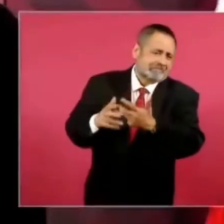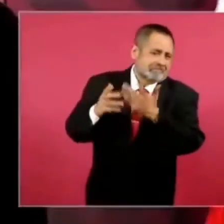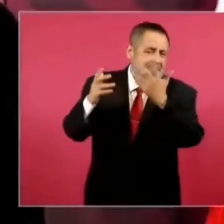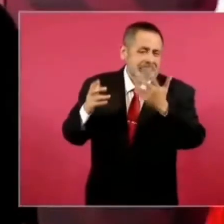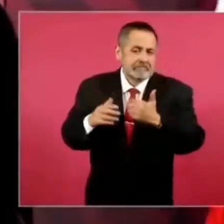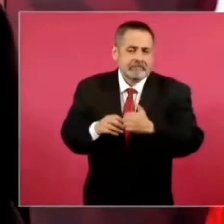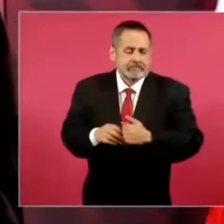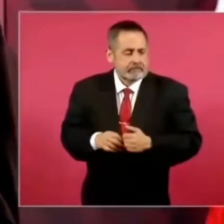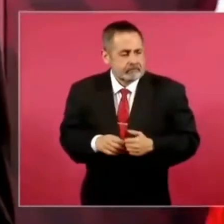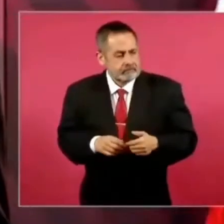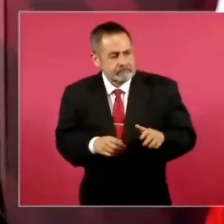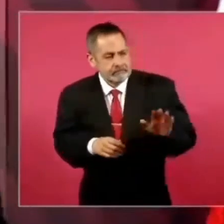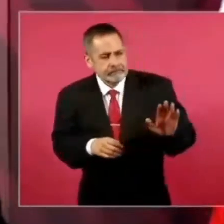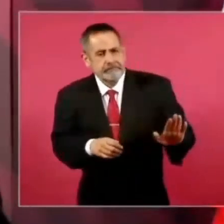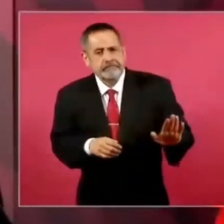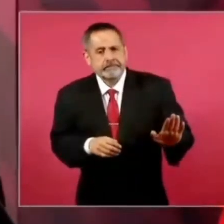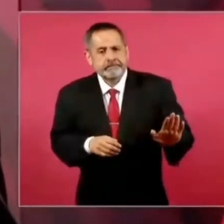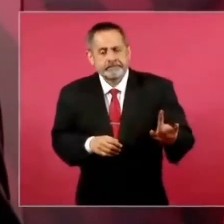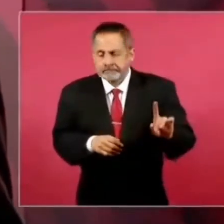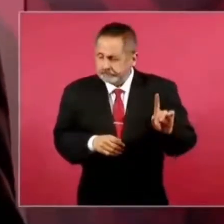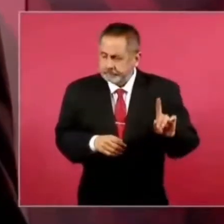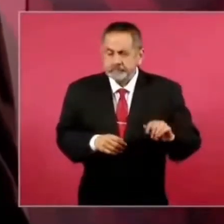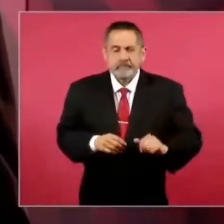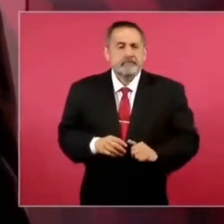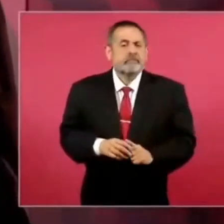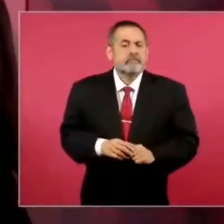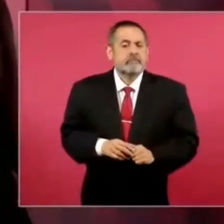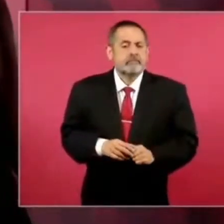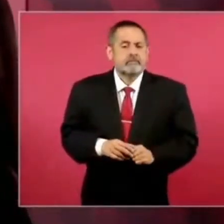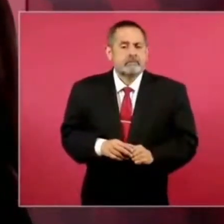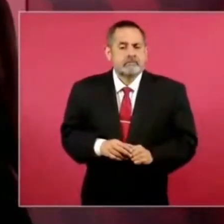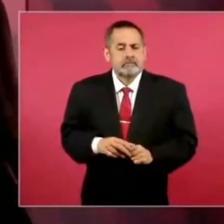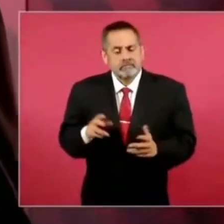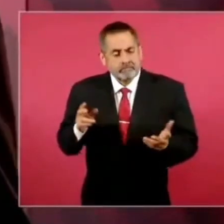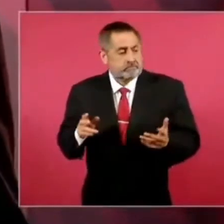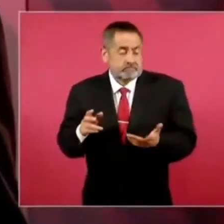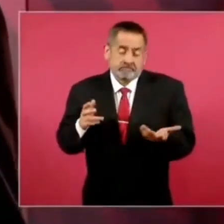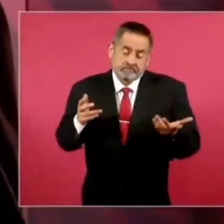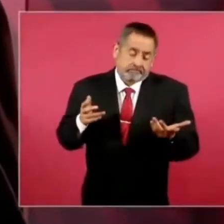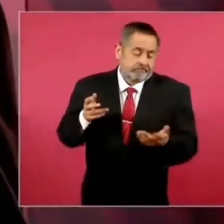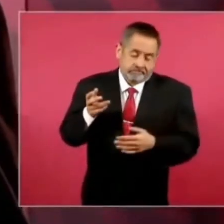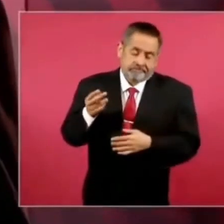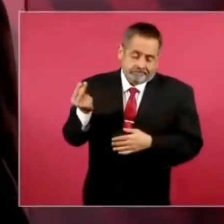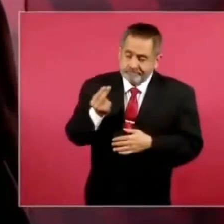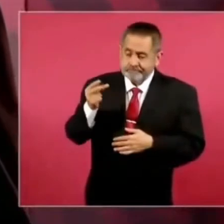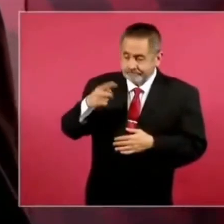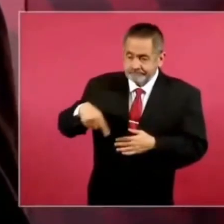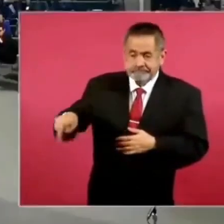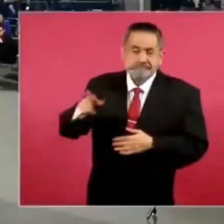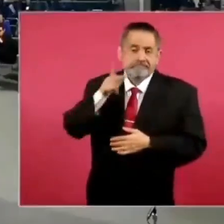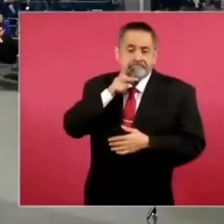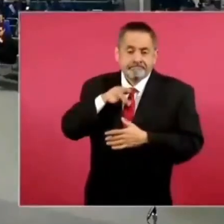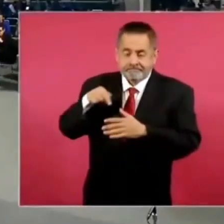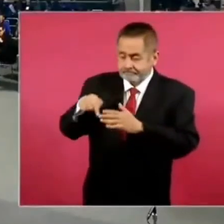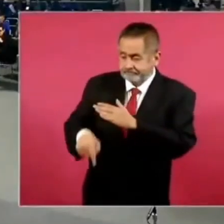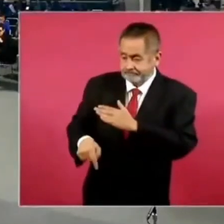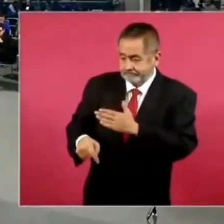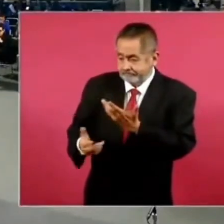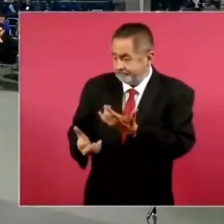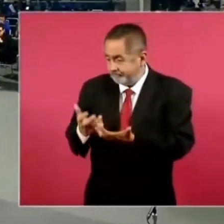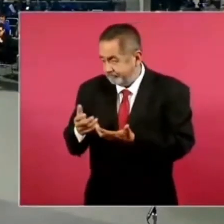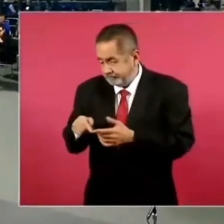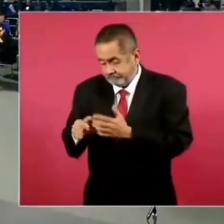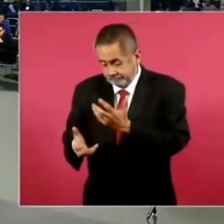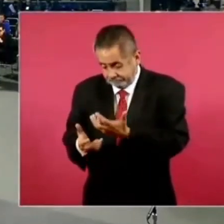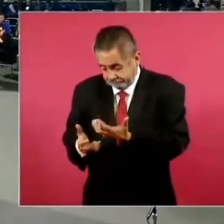Pues nosotros quisiéramos que no fuese así, pero no tenemos otras